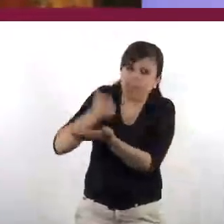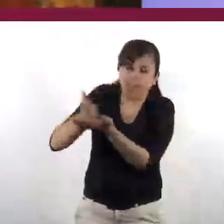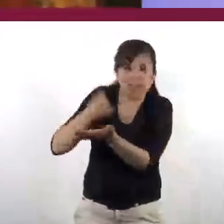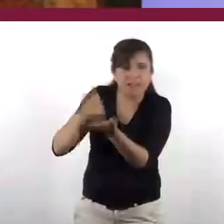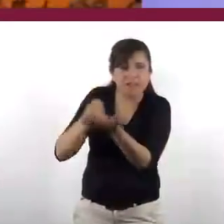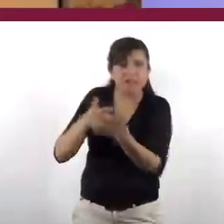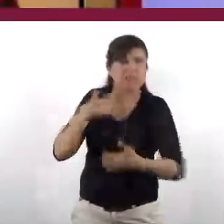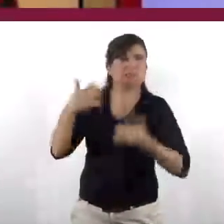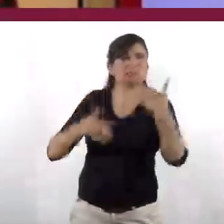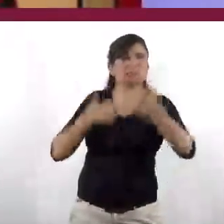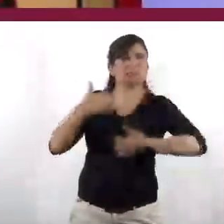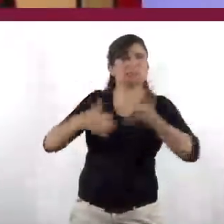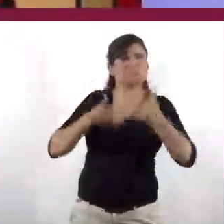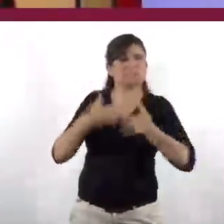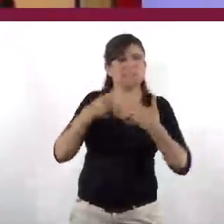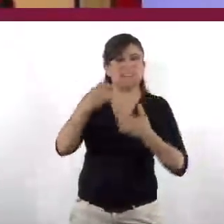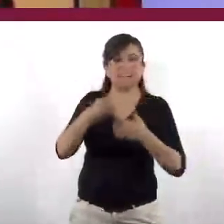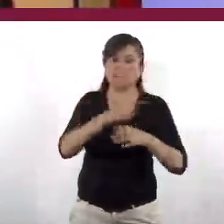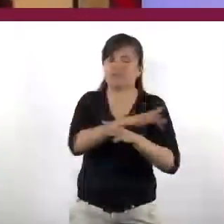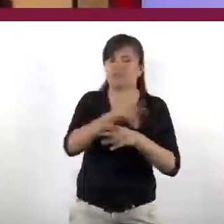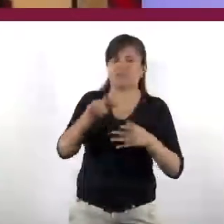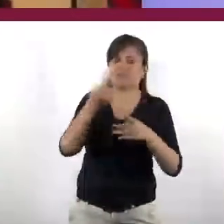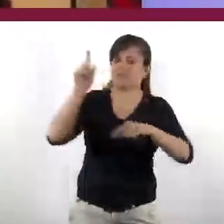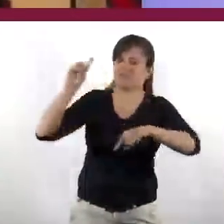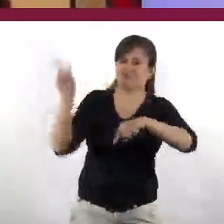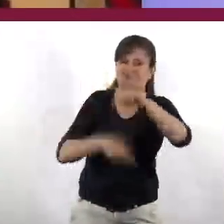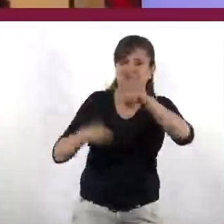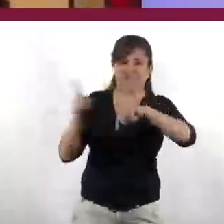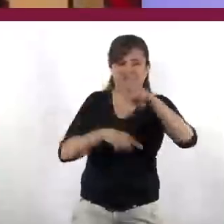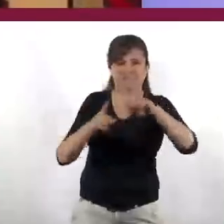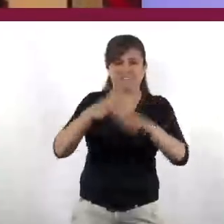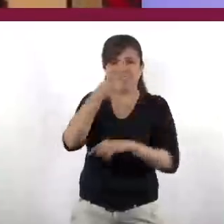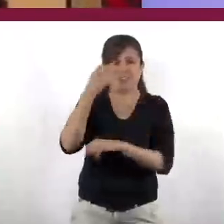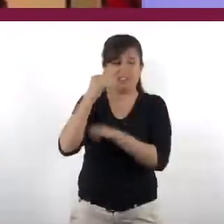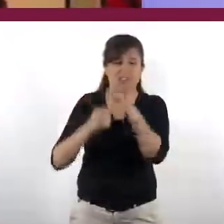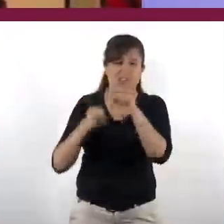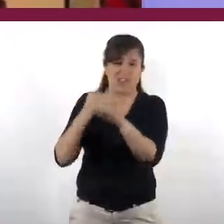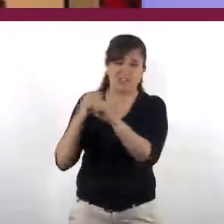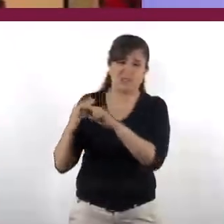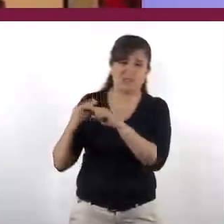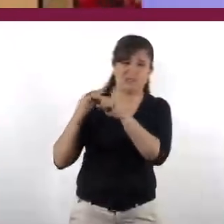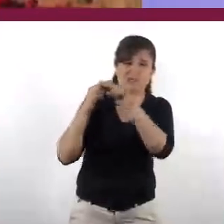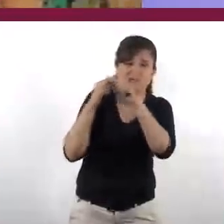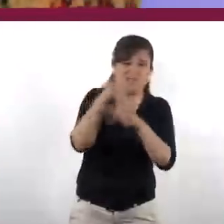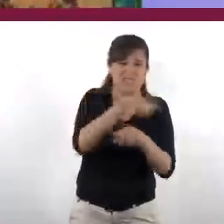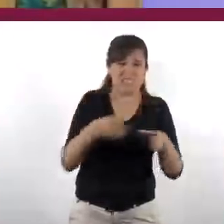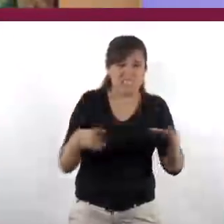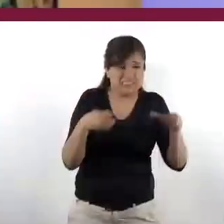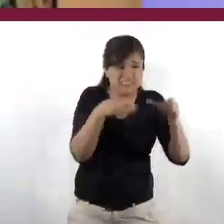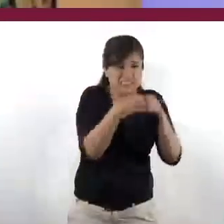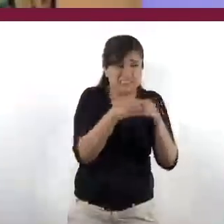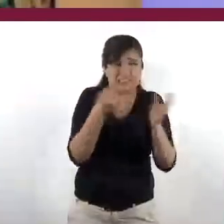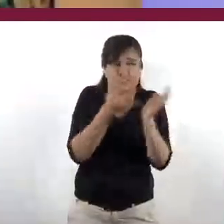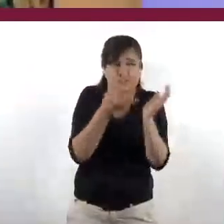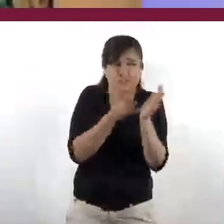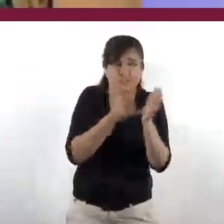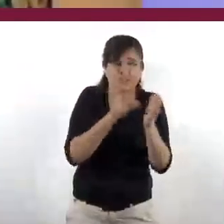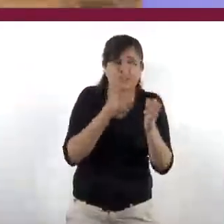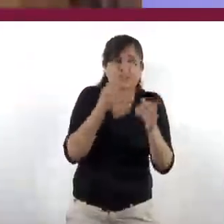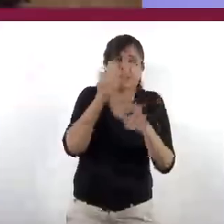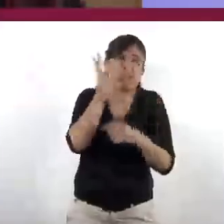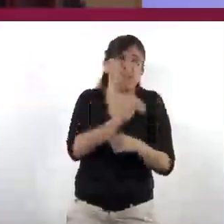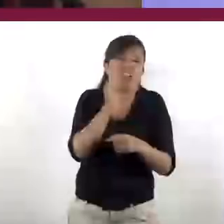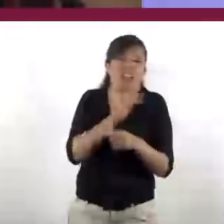de comercio terminaron con el monopolio de 200 años del Consulado de Comerciantes de la Ciudad de México y sus socios de Sevilla y